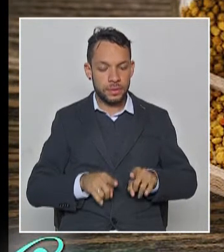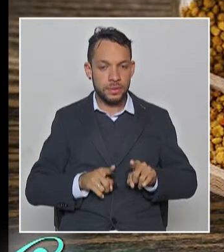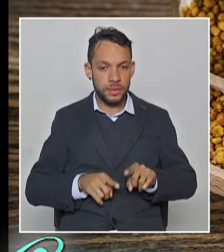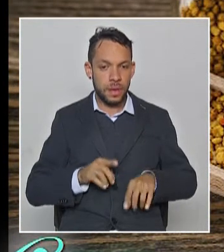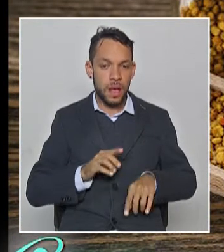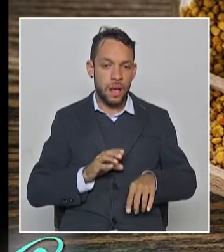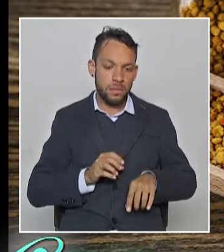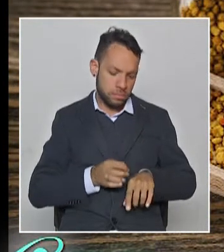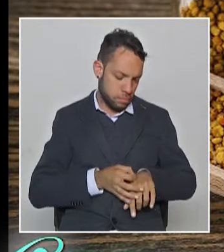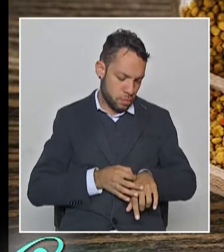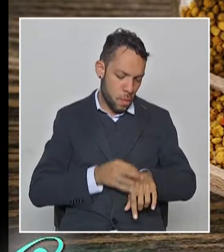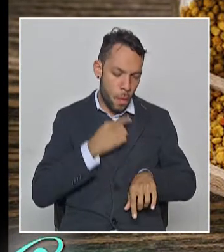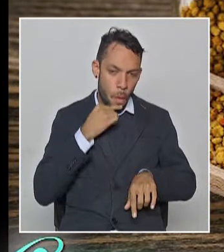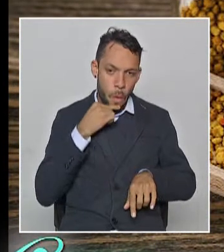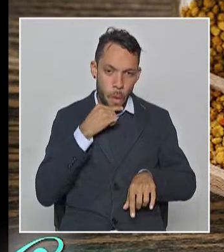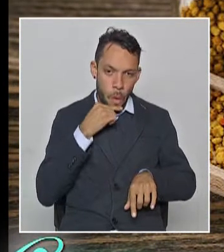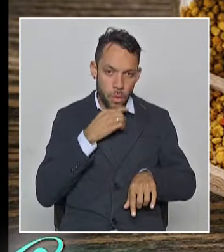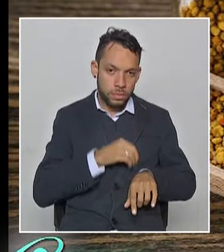de inflamación.